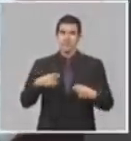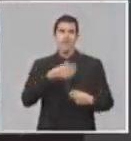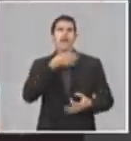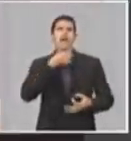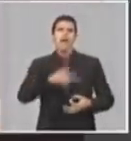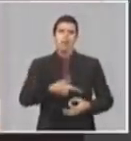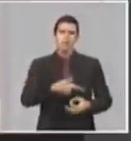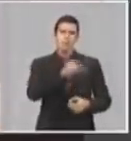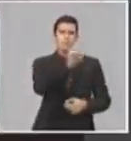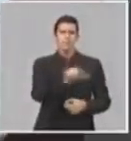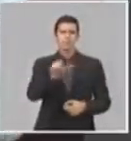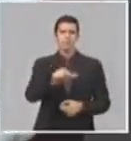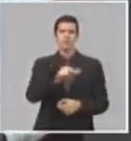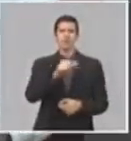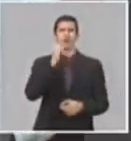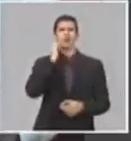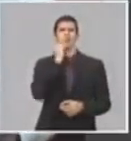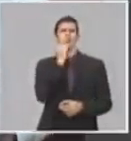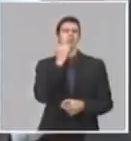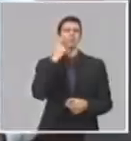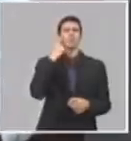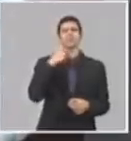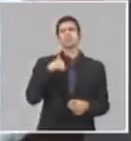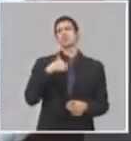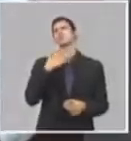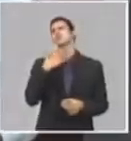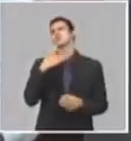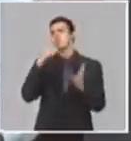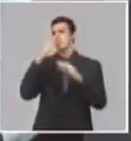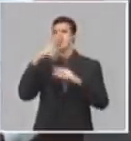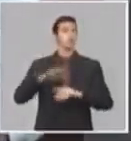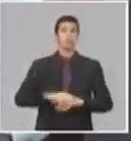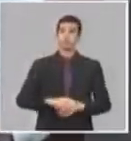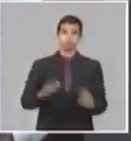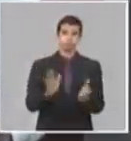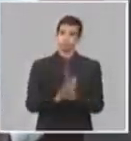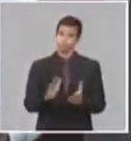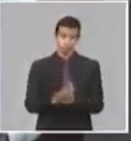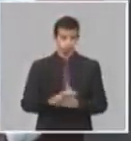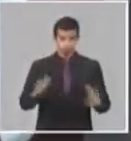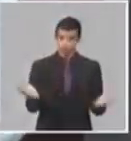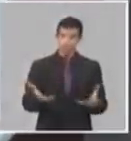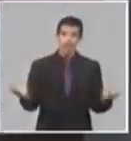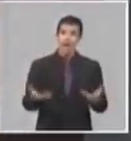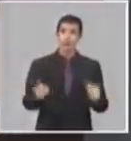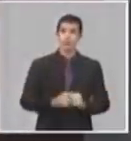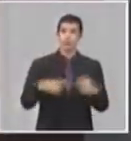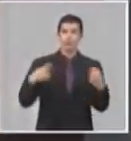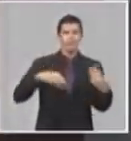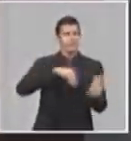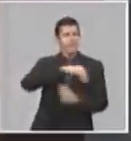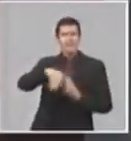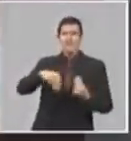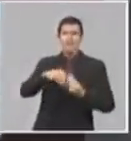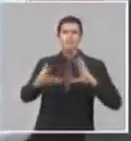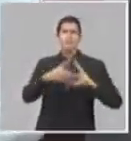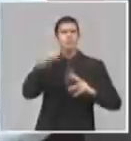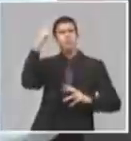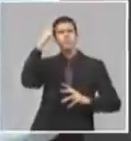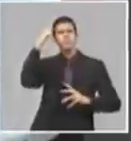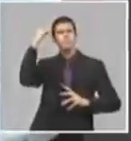lleva apoyos en crédito, lleva el estudio de las posibilidades de acciones de bancarias de fomento a la agricultura,